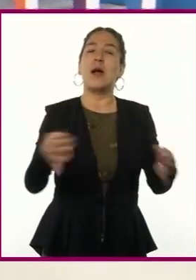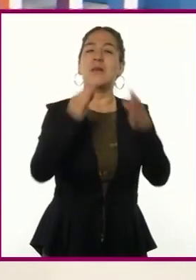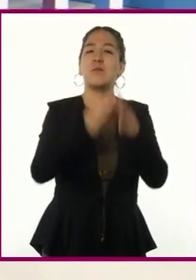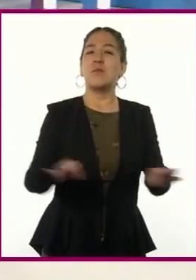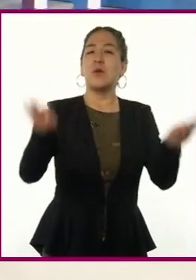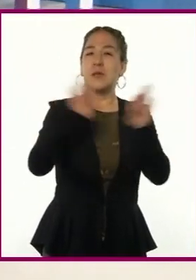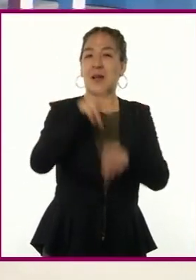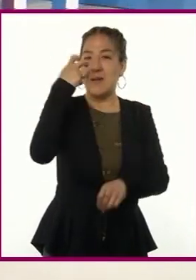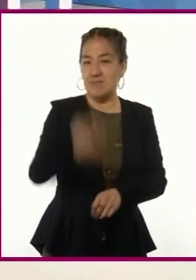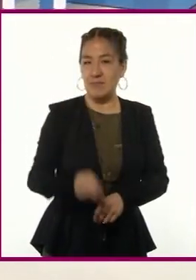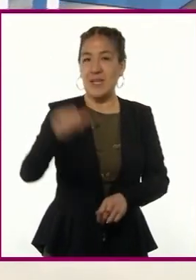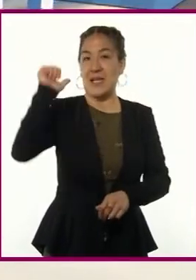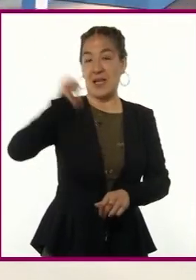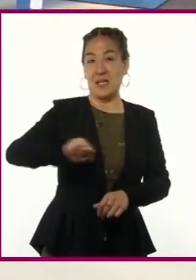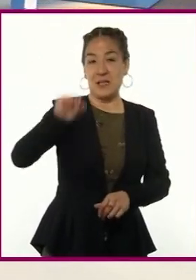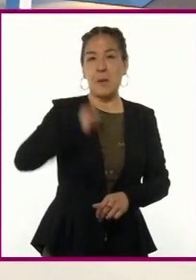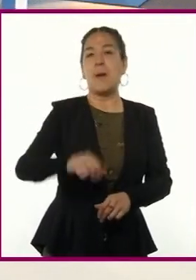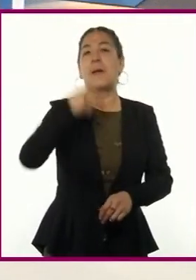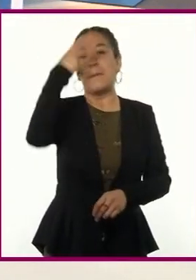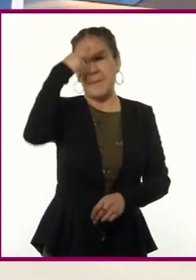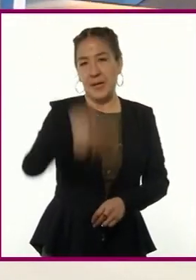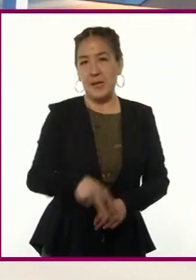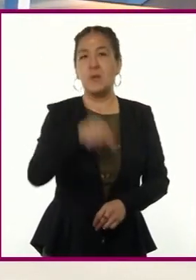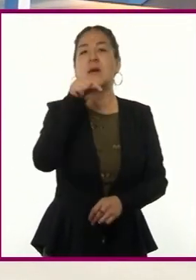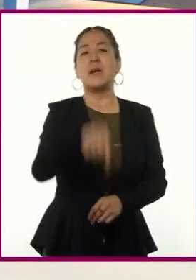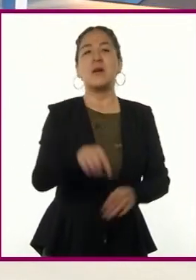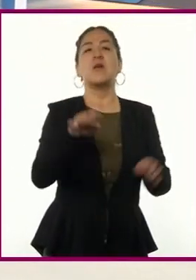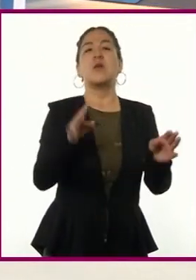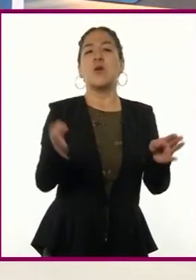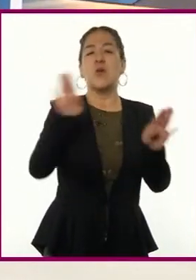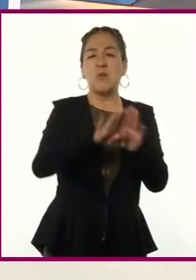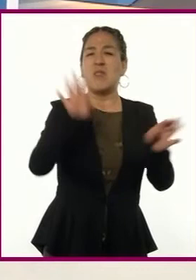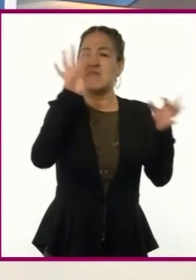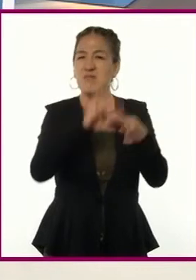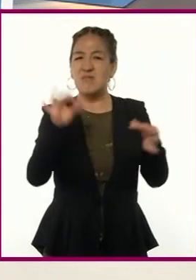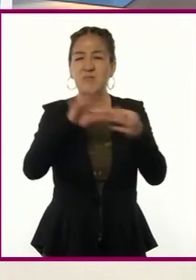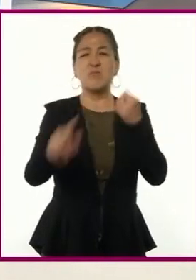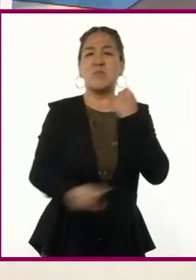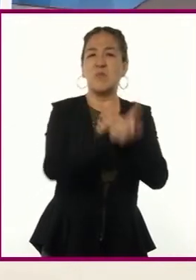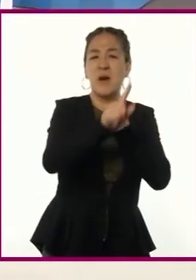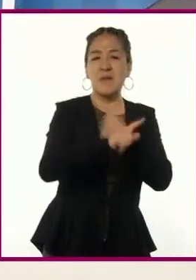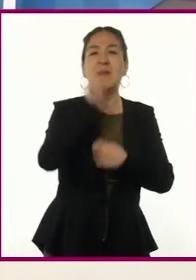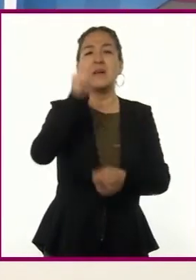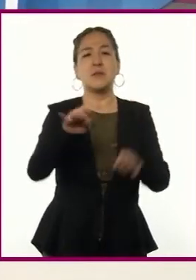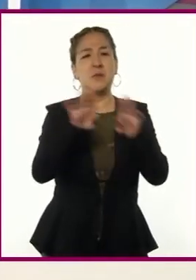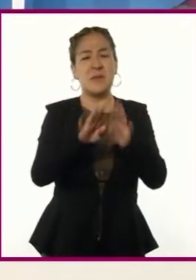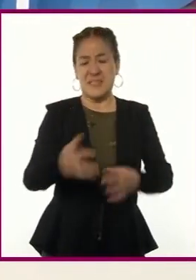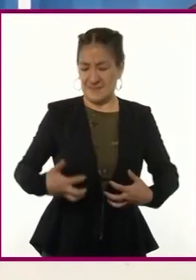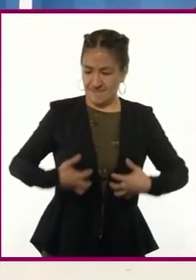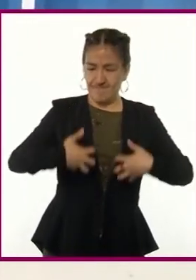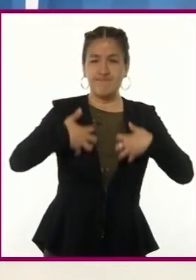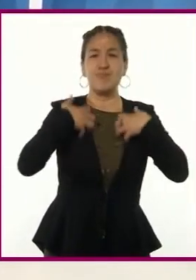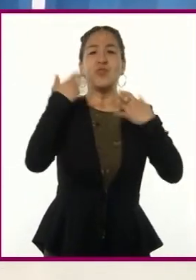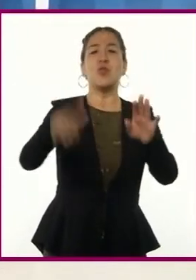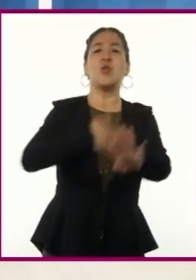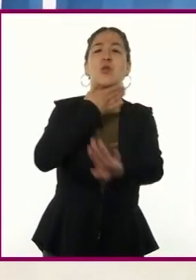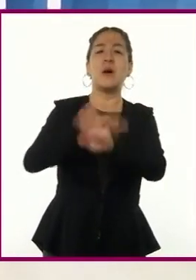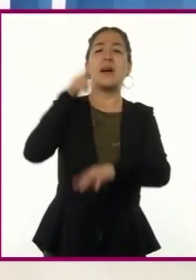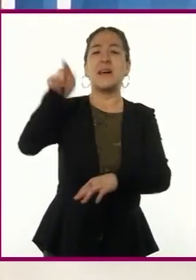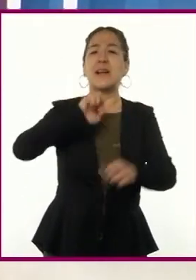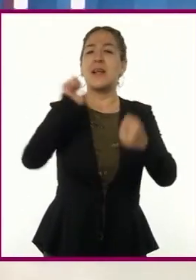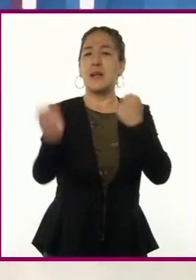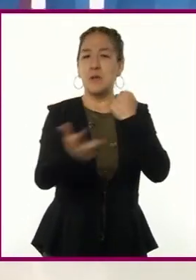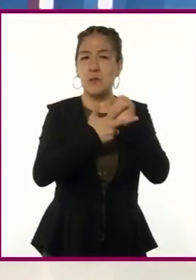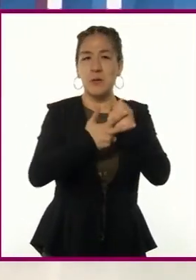Historia Antigua de México, donde incorpora las disertaciones, una declaración abierta de indignación en contra de los